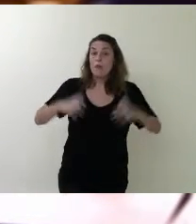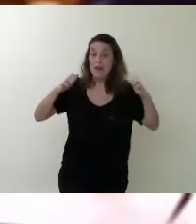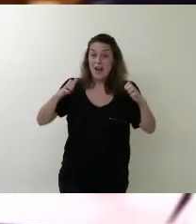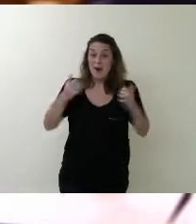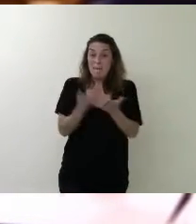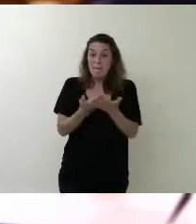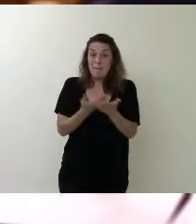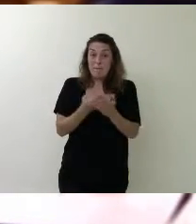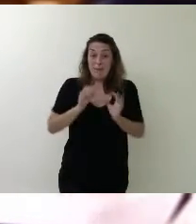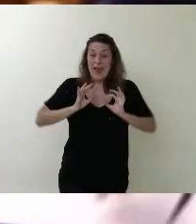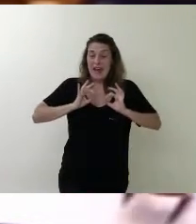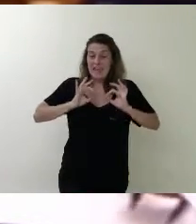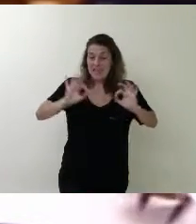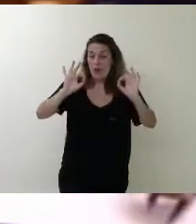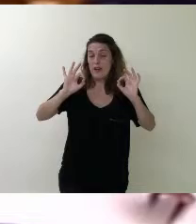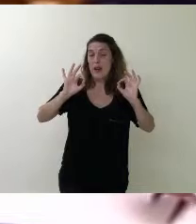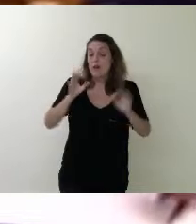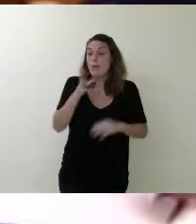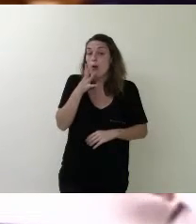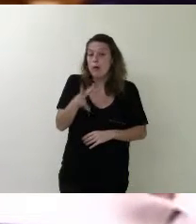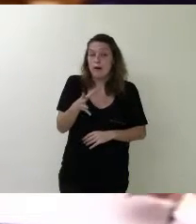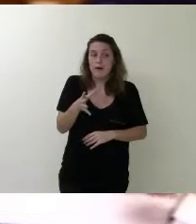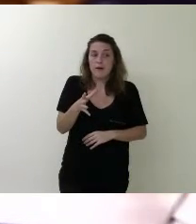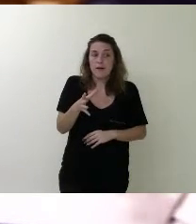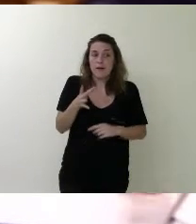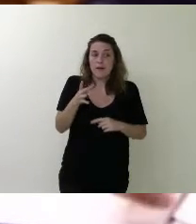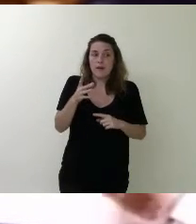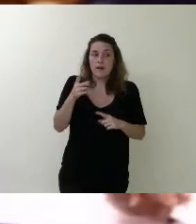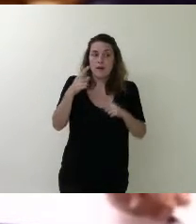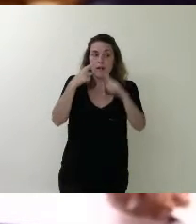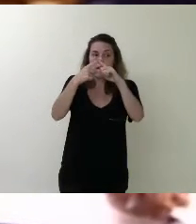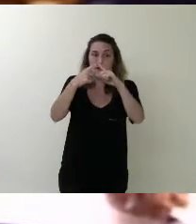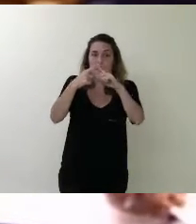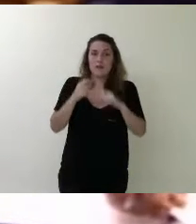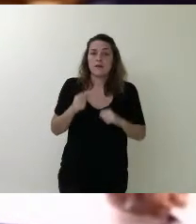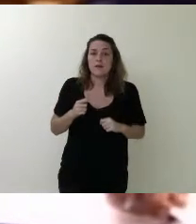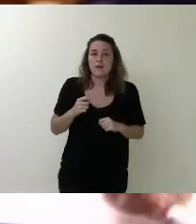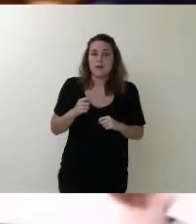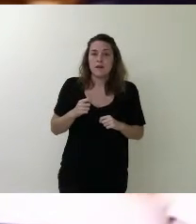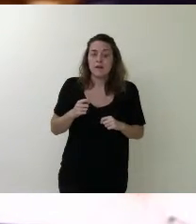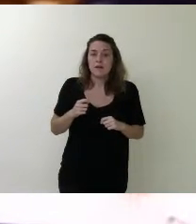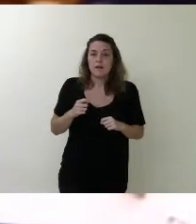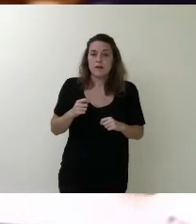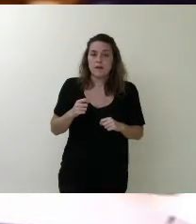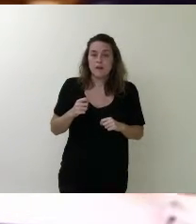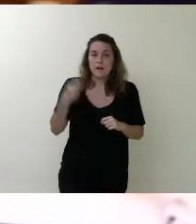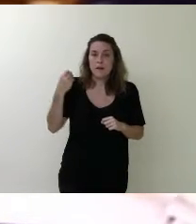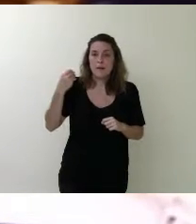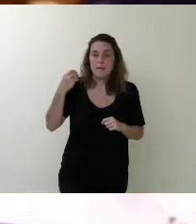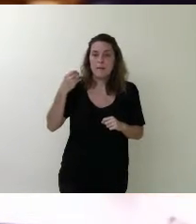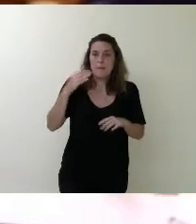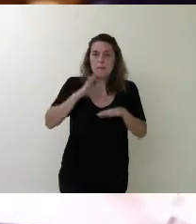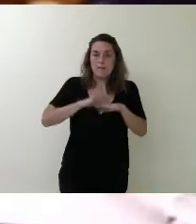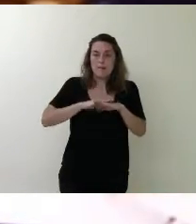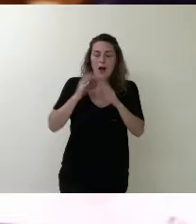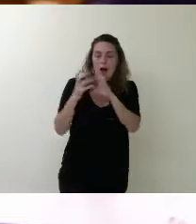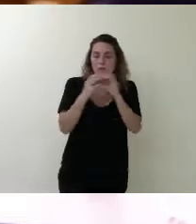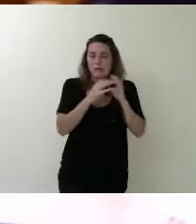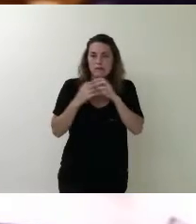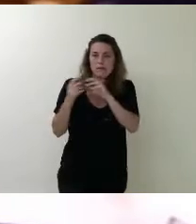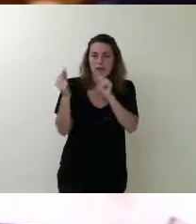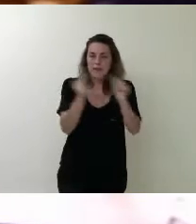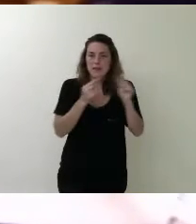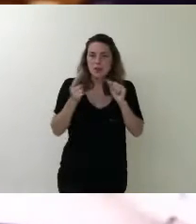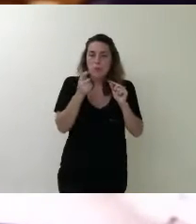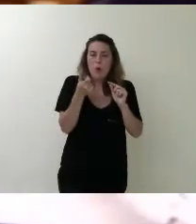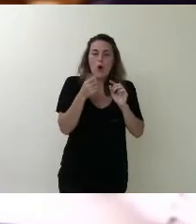poder, dadas las, digamos, los aspectos de la Ley de Haciendas Locales, que este tipo de expediente tiene que estar un